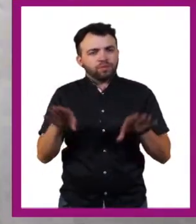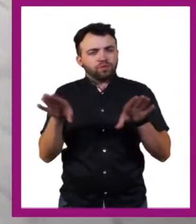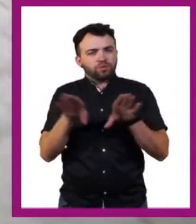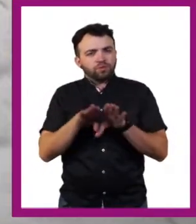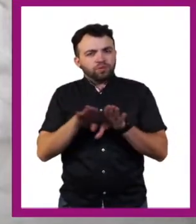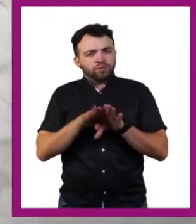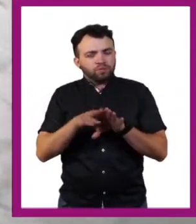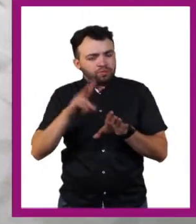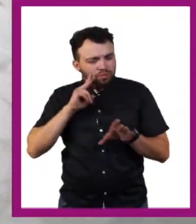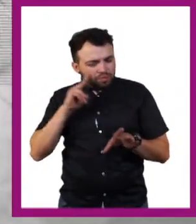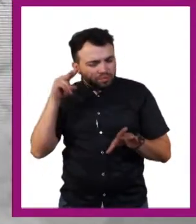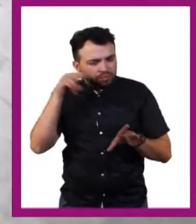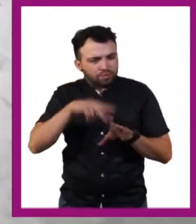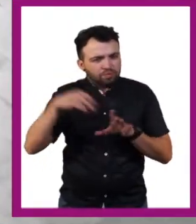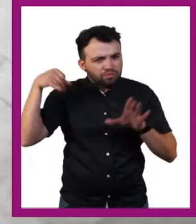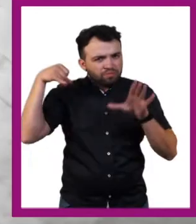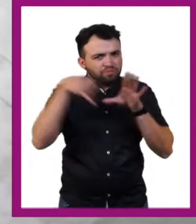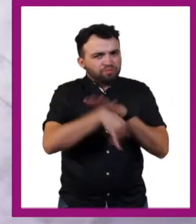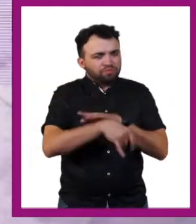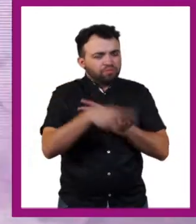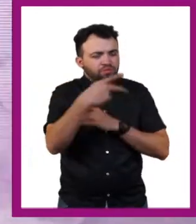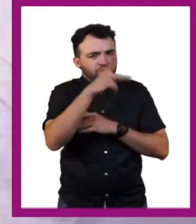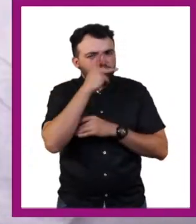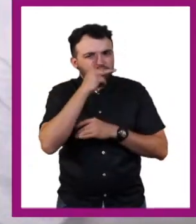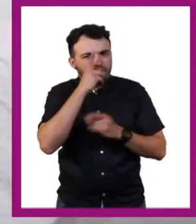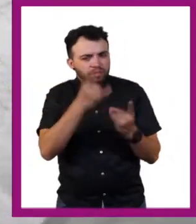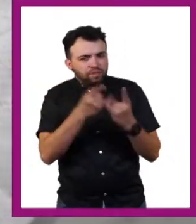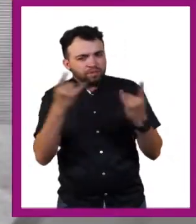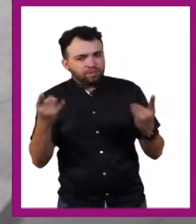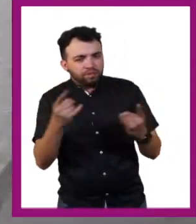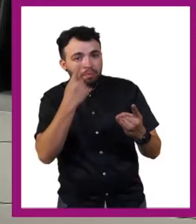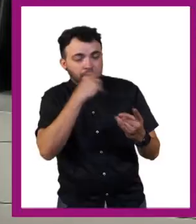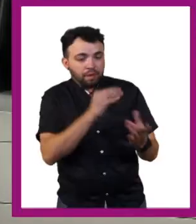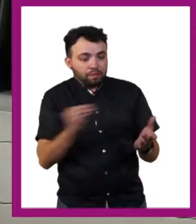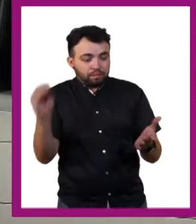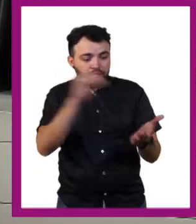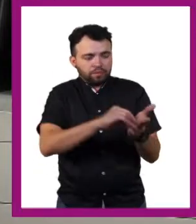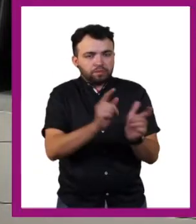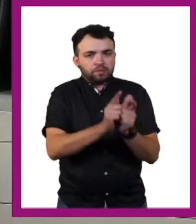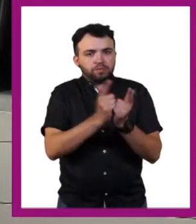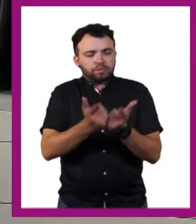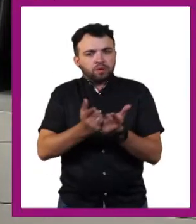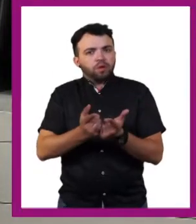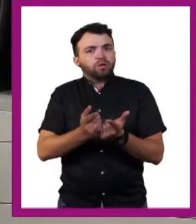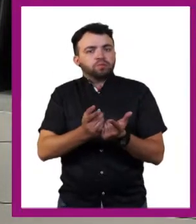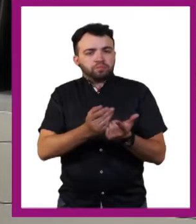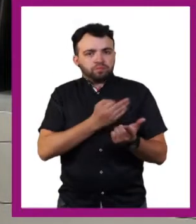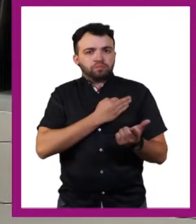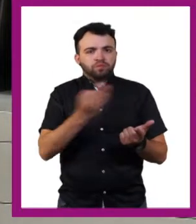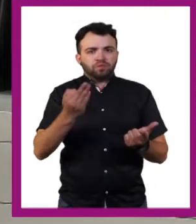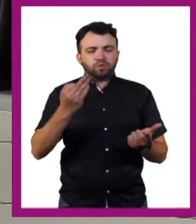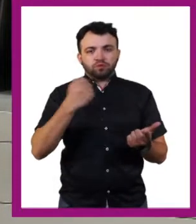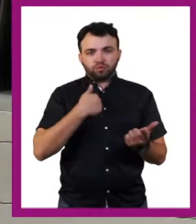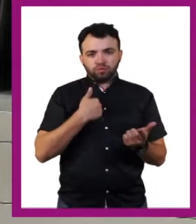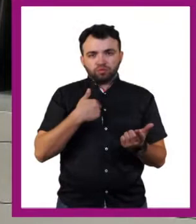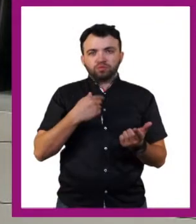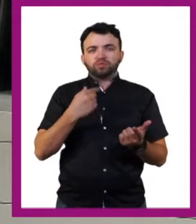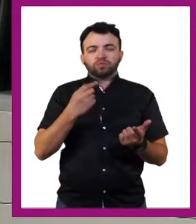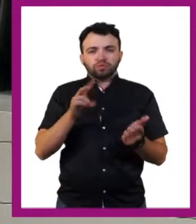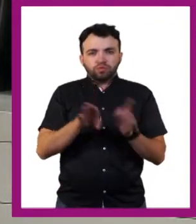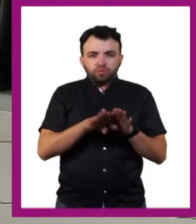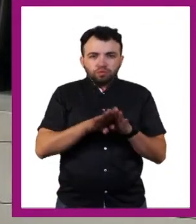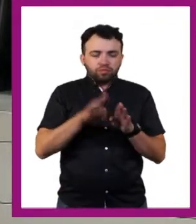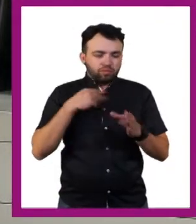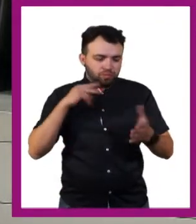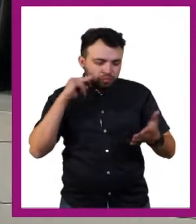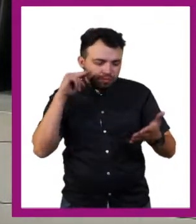Natasha, ¿cómo has intervenido tú los archivos de tu papá para poder comprenderlo mejor en el libro? Bueno, básicamente los he intervenido